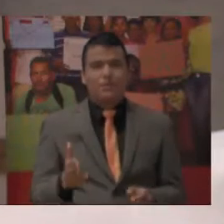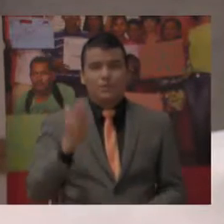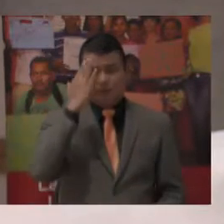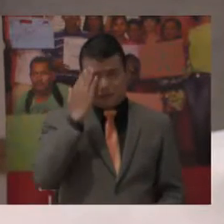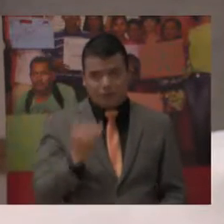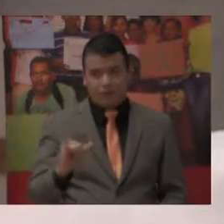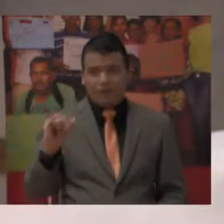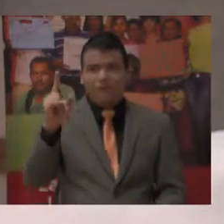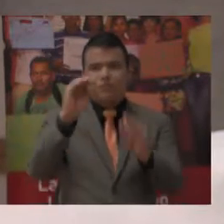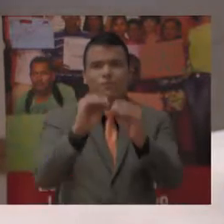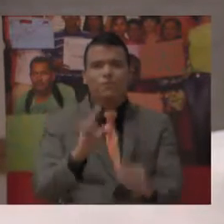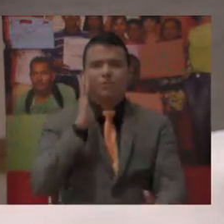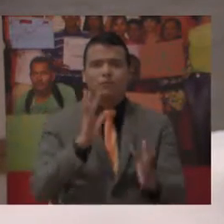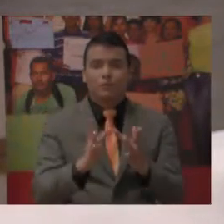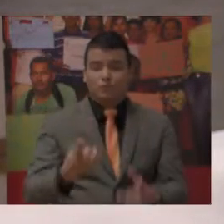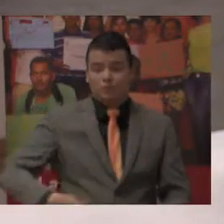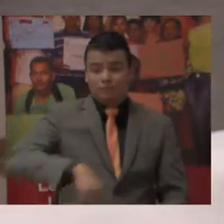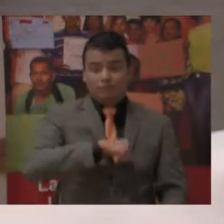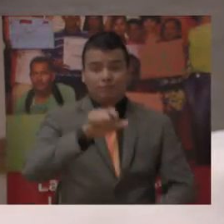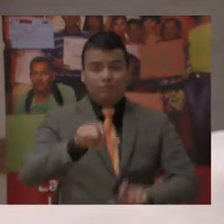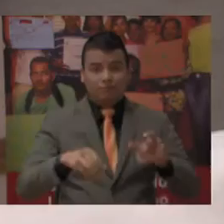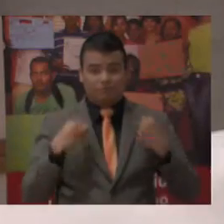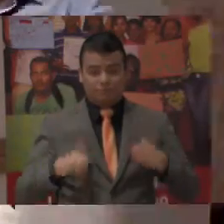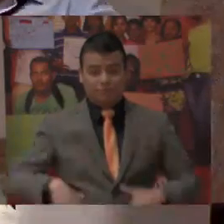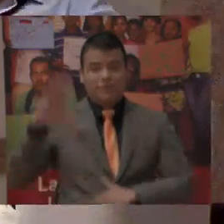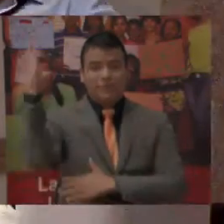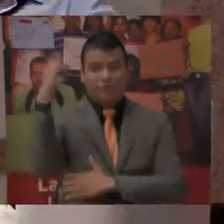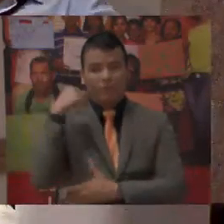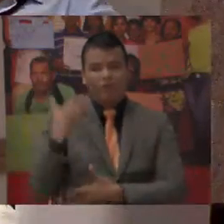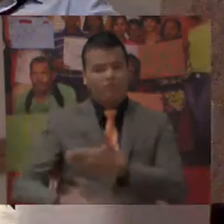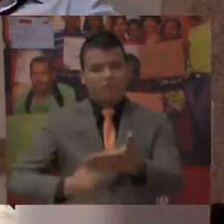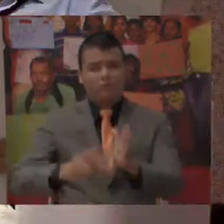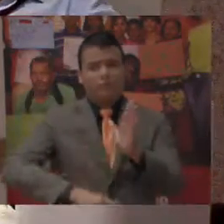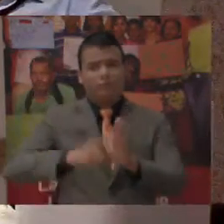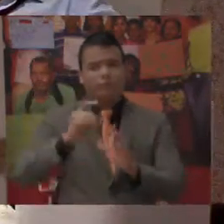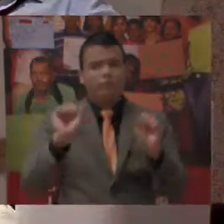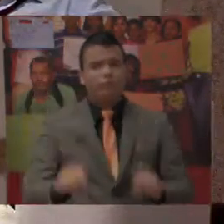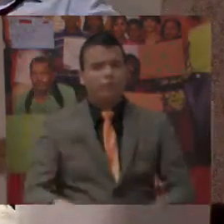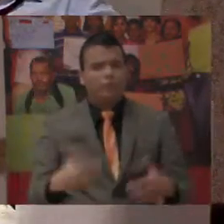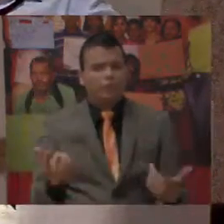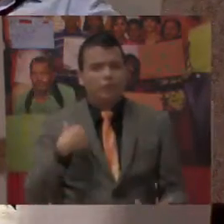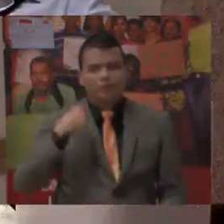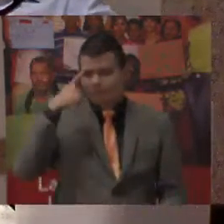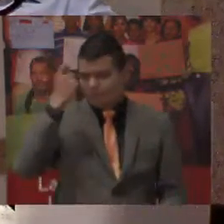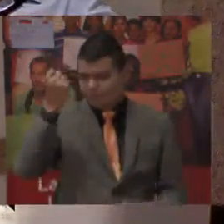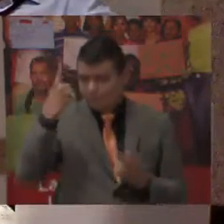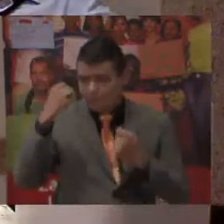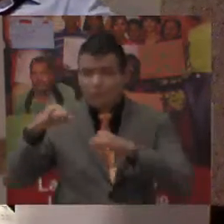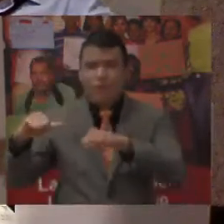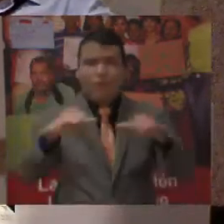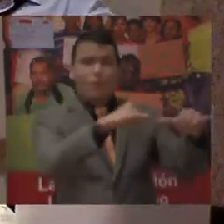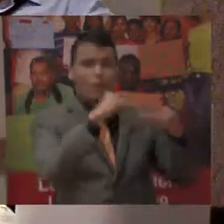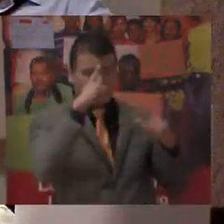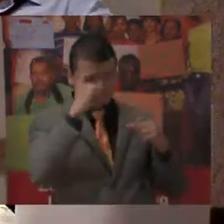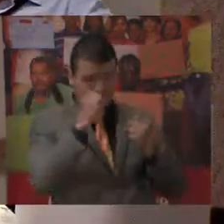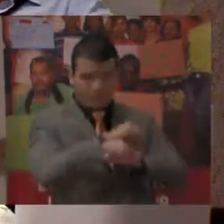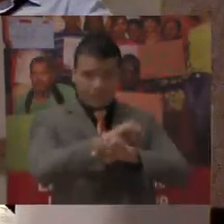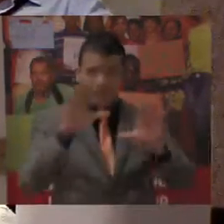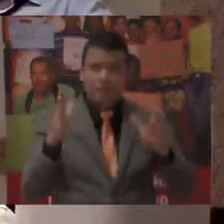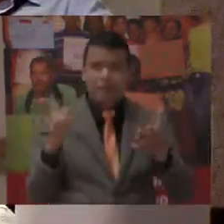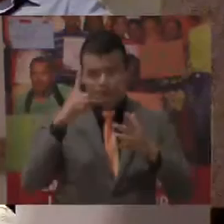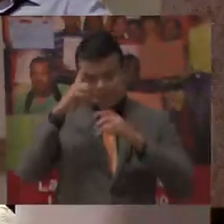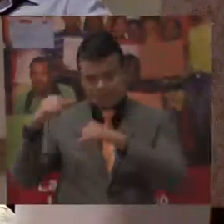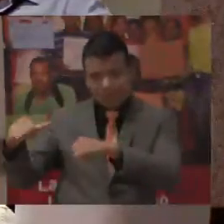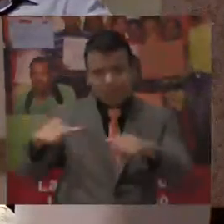la única forma que tenemos los colombianos de lograr un desarrollo es que nos podamos entender entre todos. De manera que esa es mi